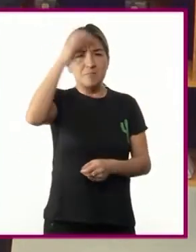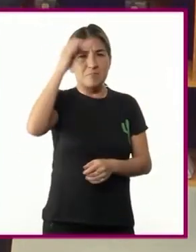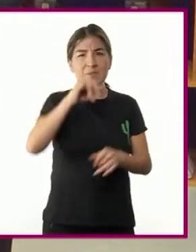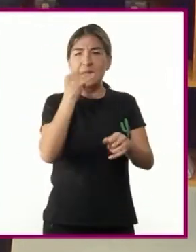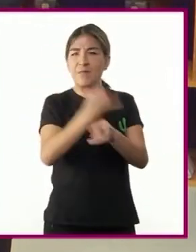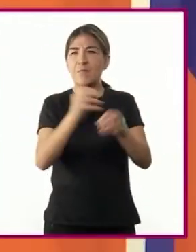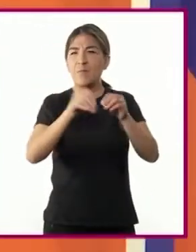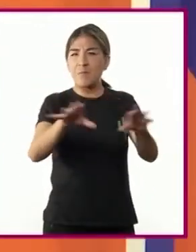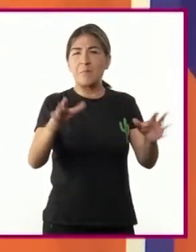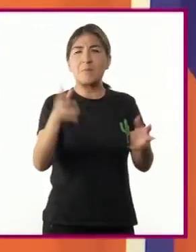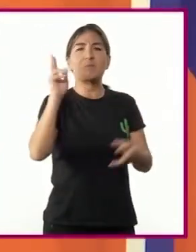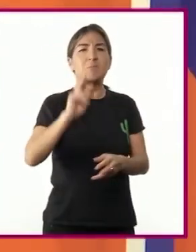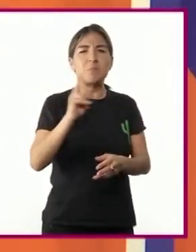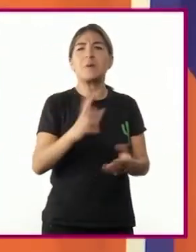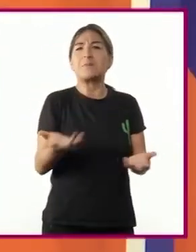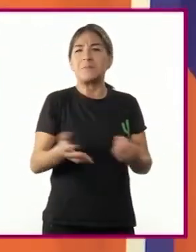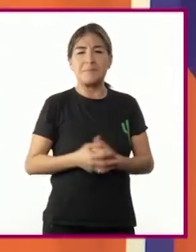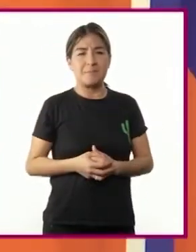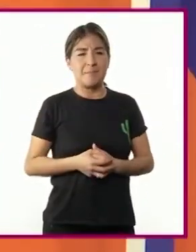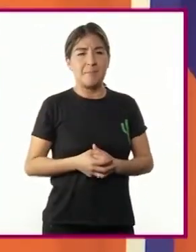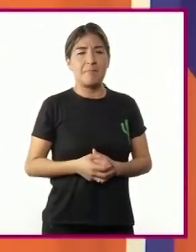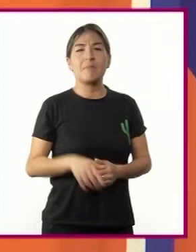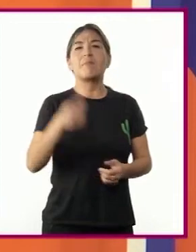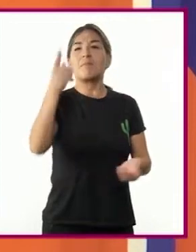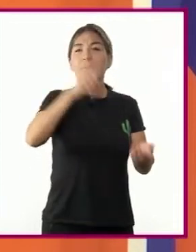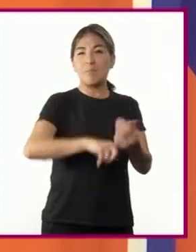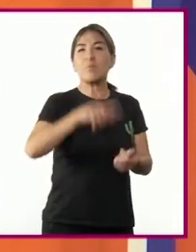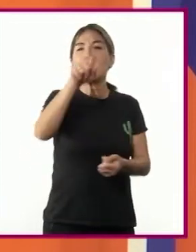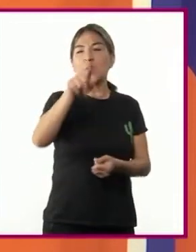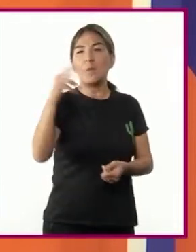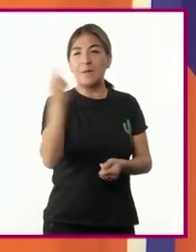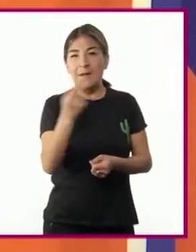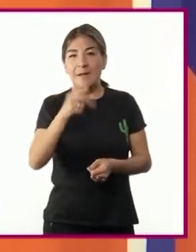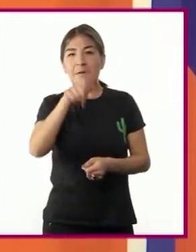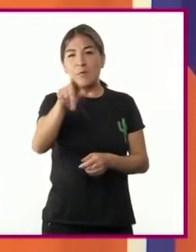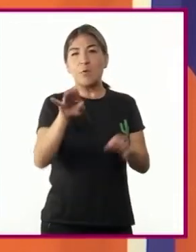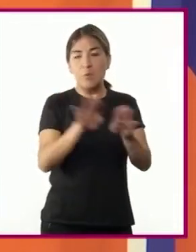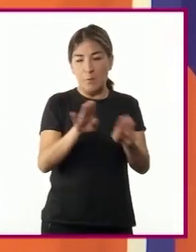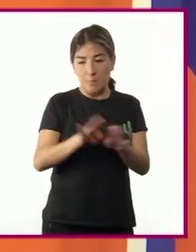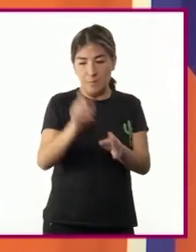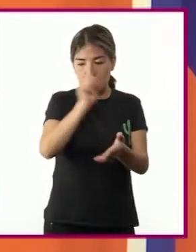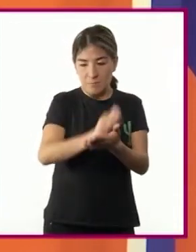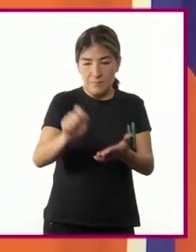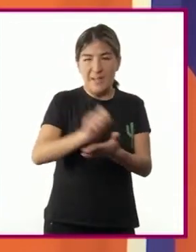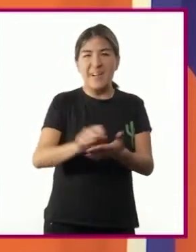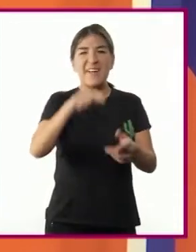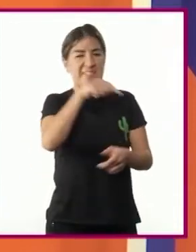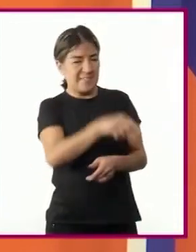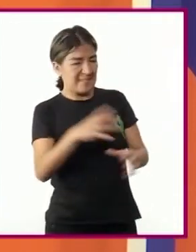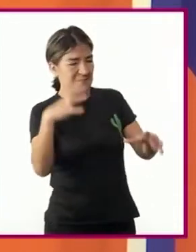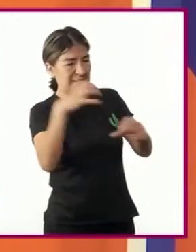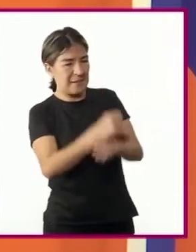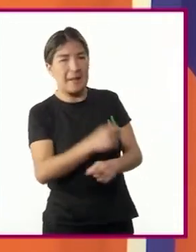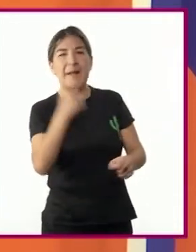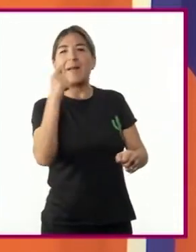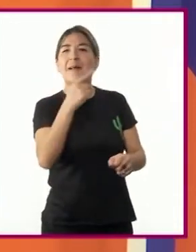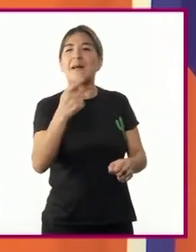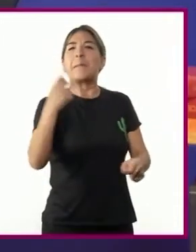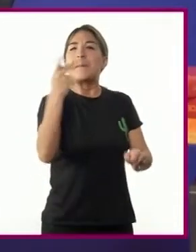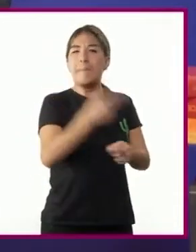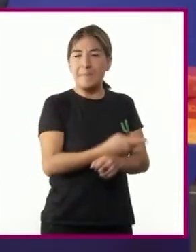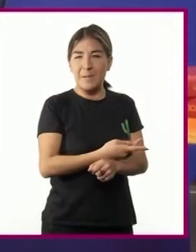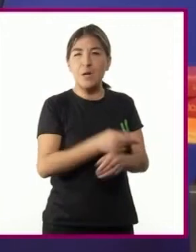maestra? Las vas a encontrar donde necesites describir una situación